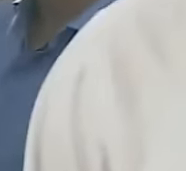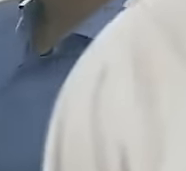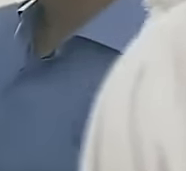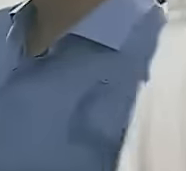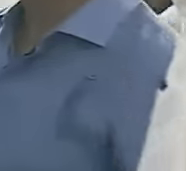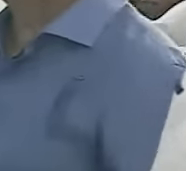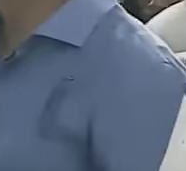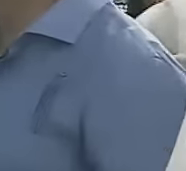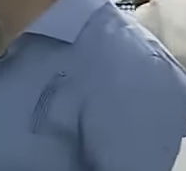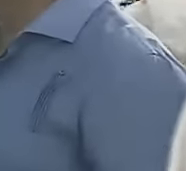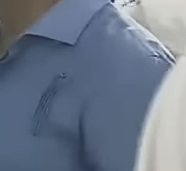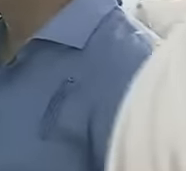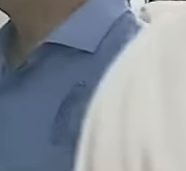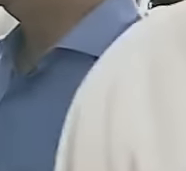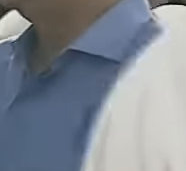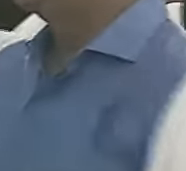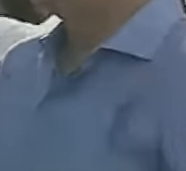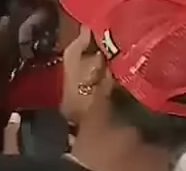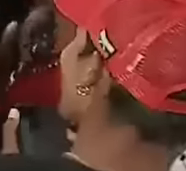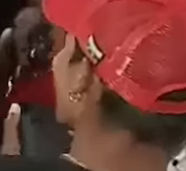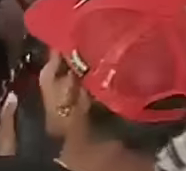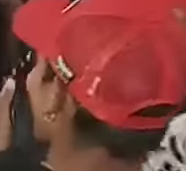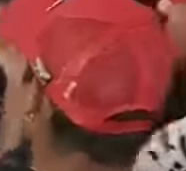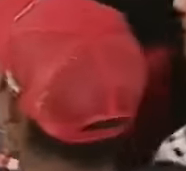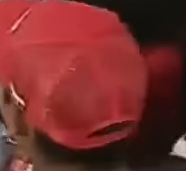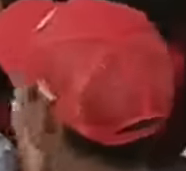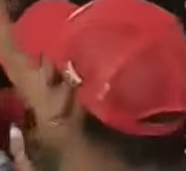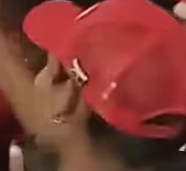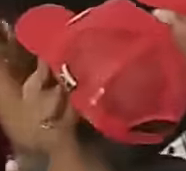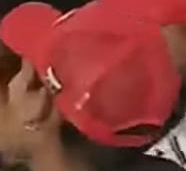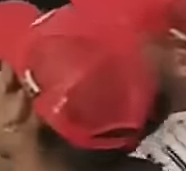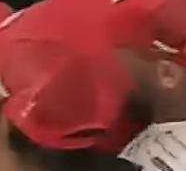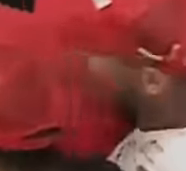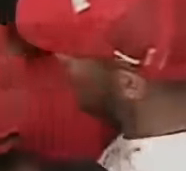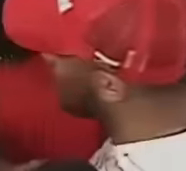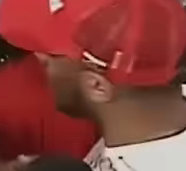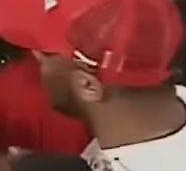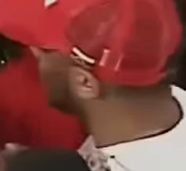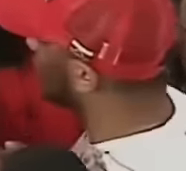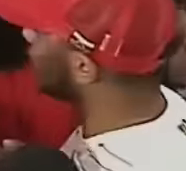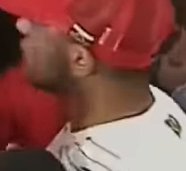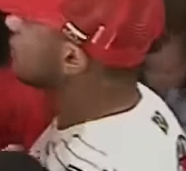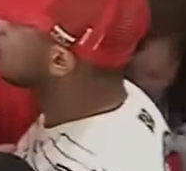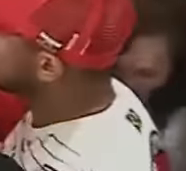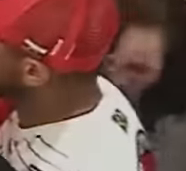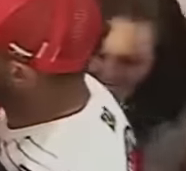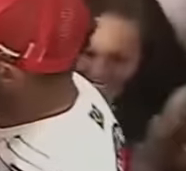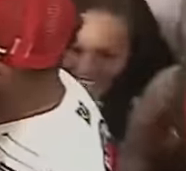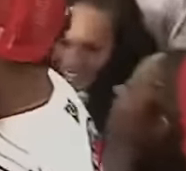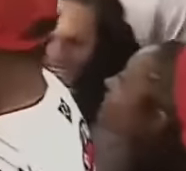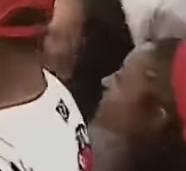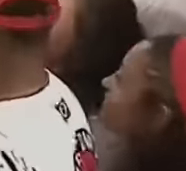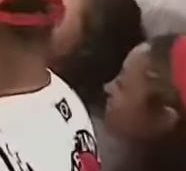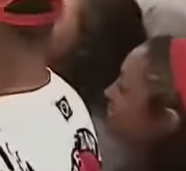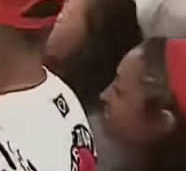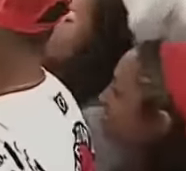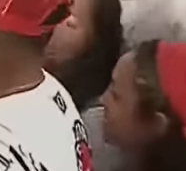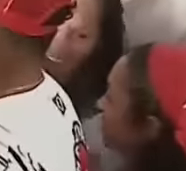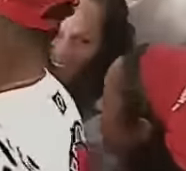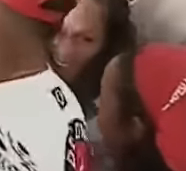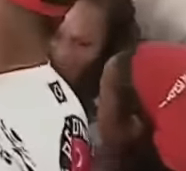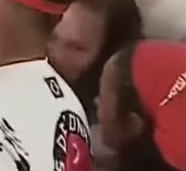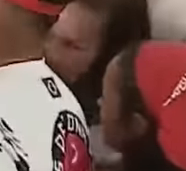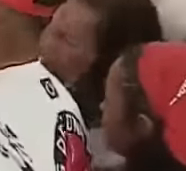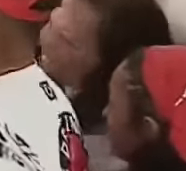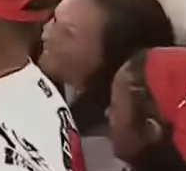la recolonización, para la entrega a los Estados Unidos. Hoy por hoy en Europa, América del Sur, hay un rebrote del